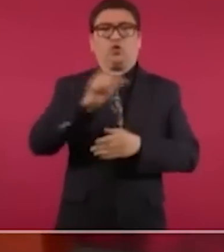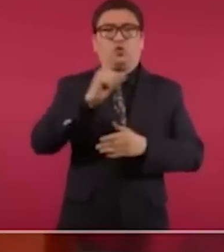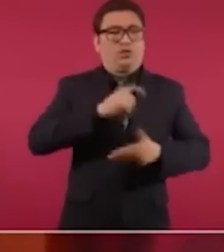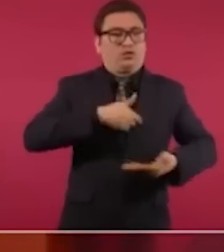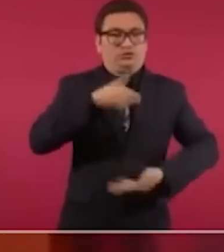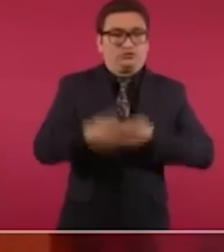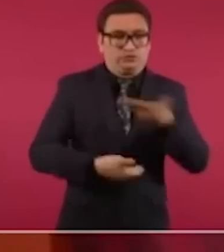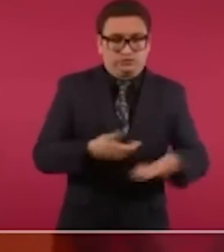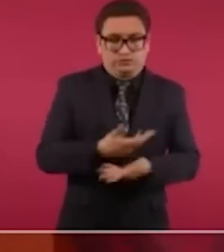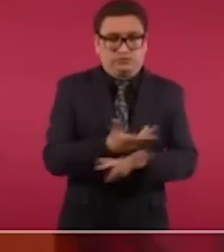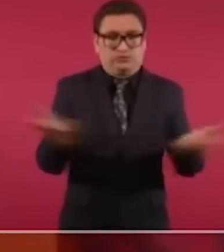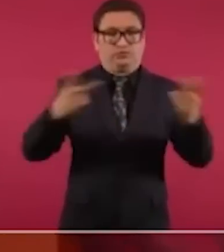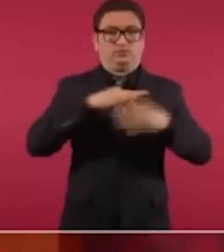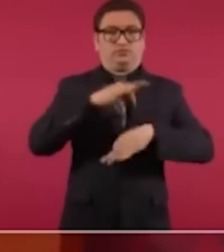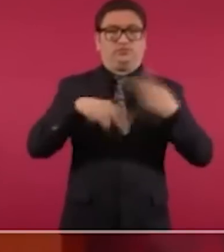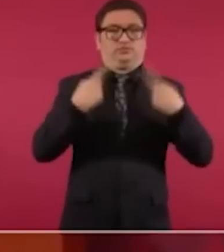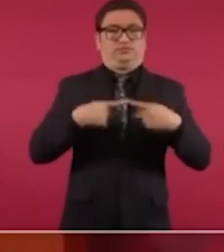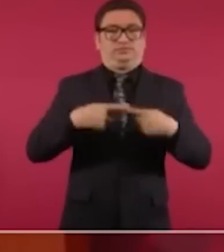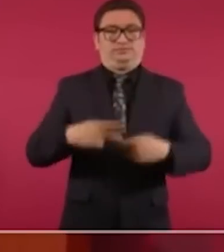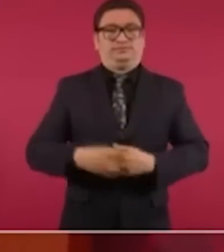al servicio de los demás